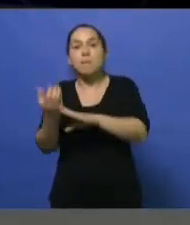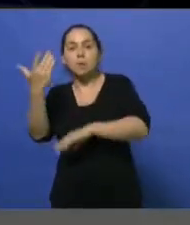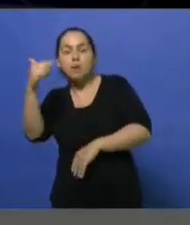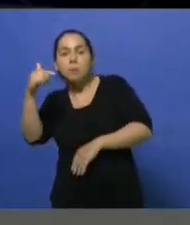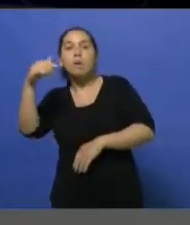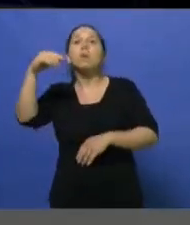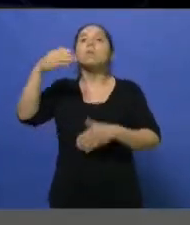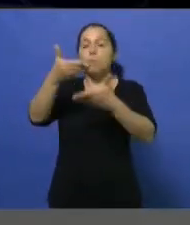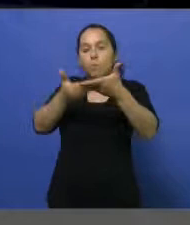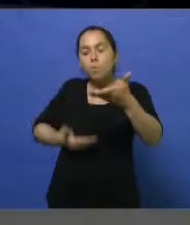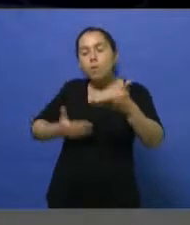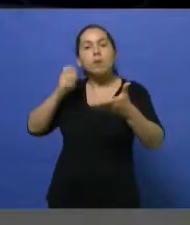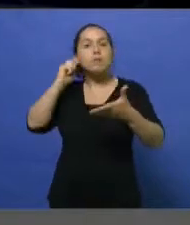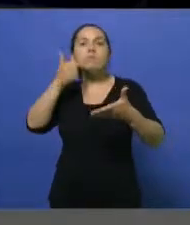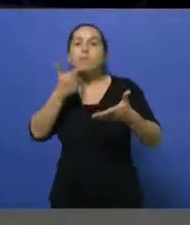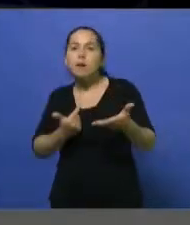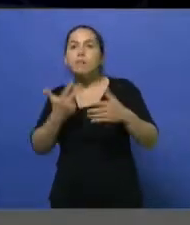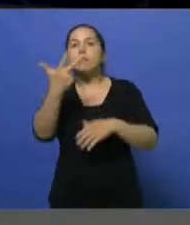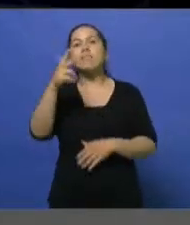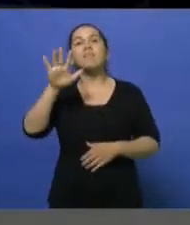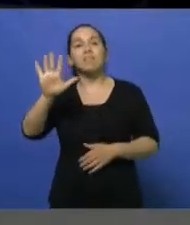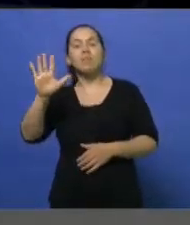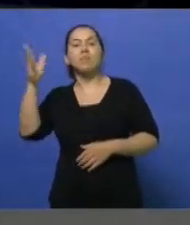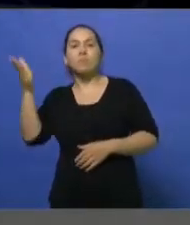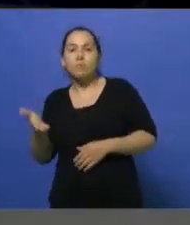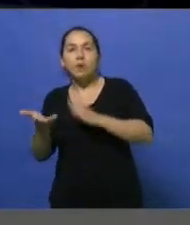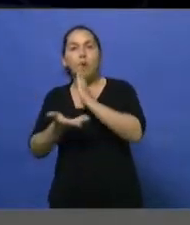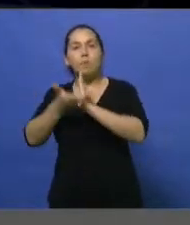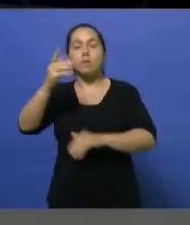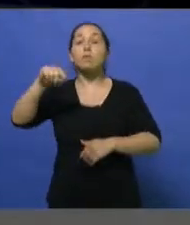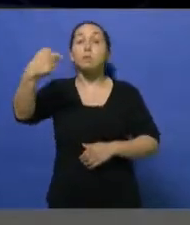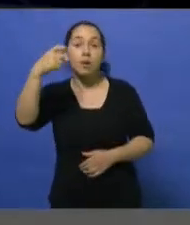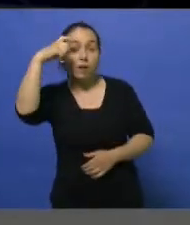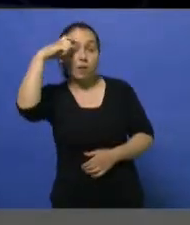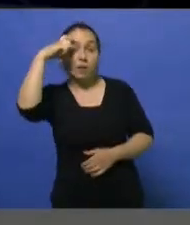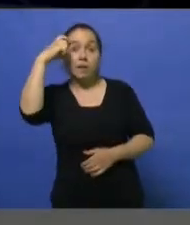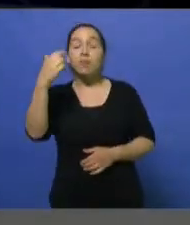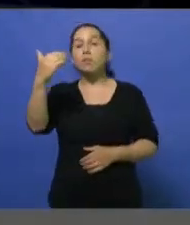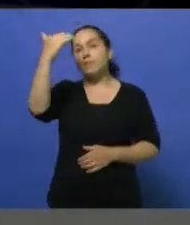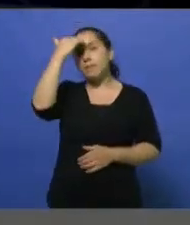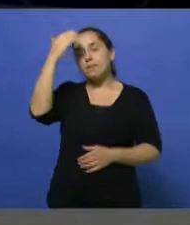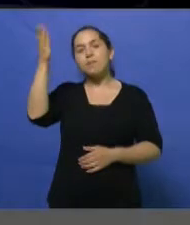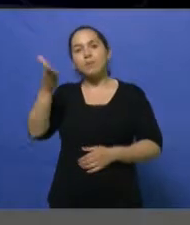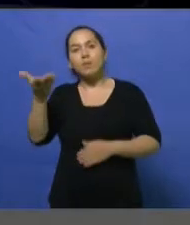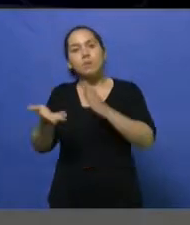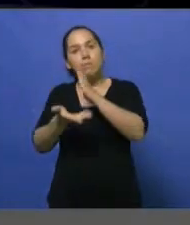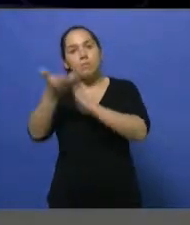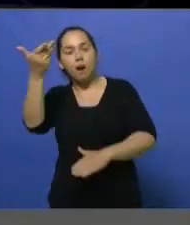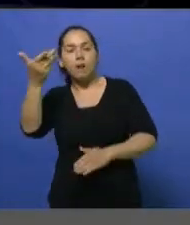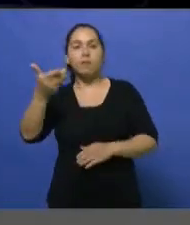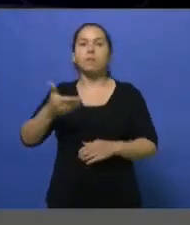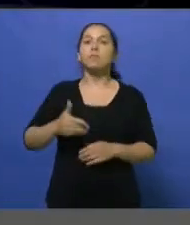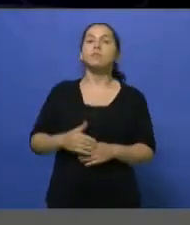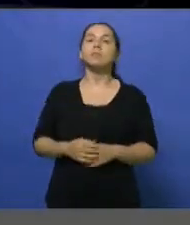un 35% más de aumento, y a partir del 1 de enero, un 15% más, que va a conllevar un 50% de aumento,